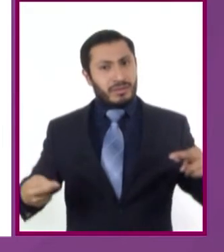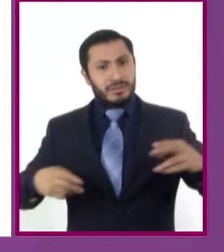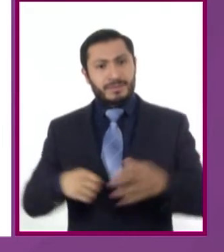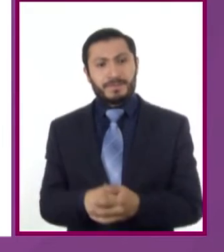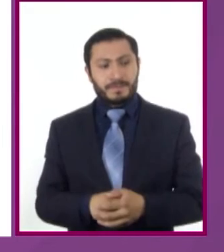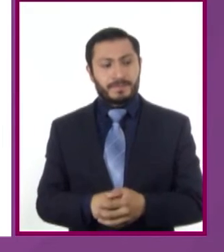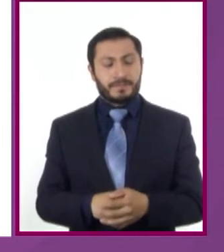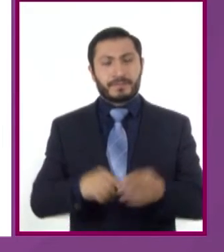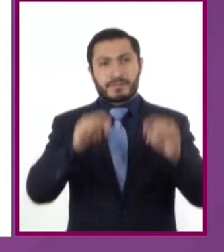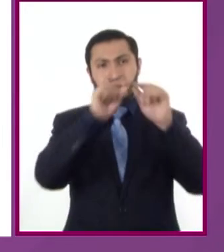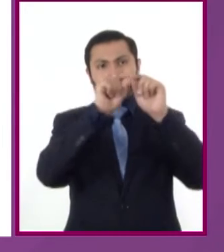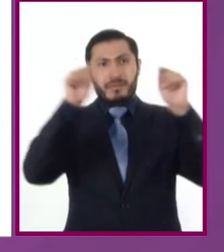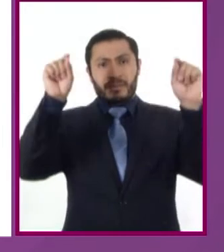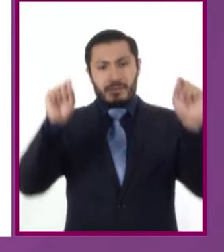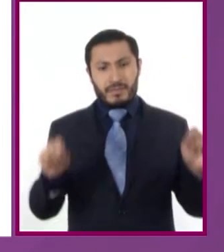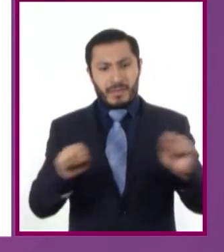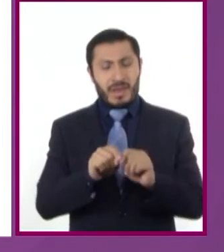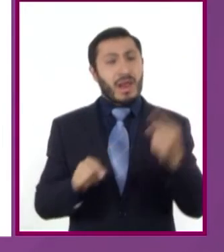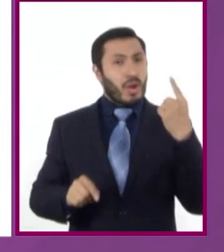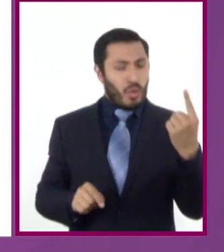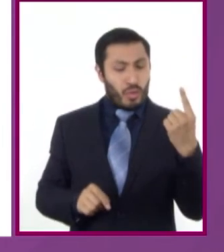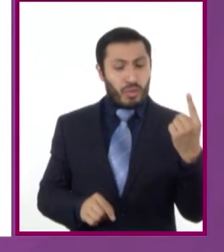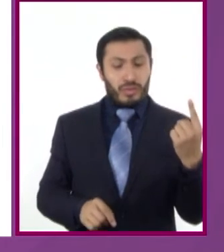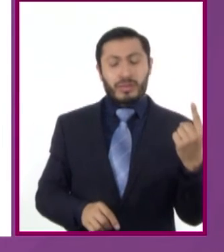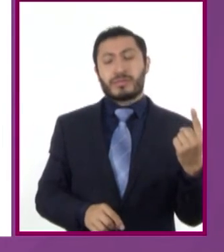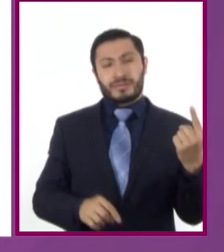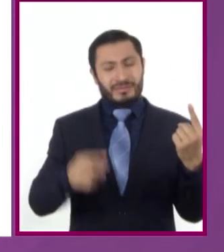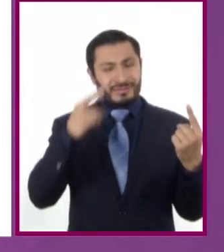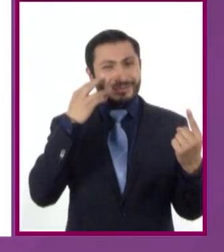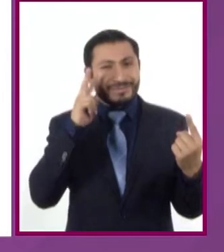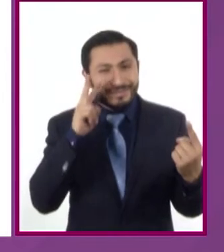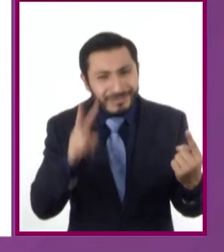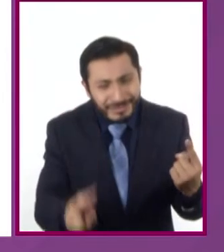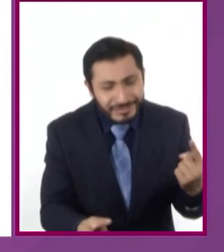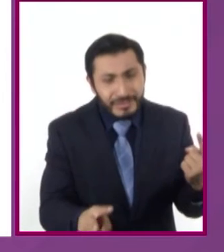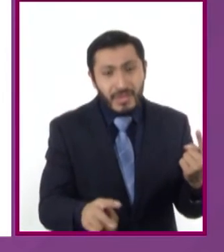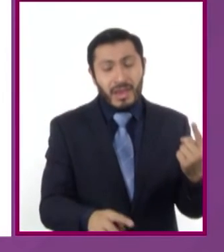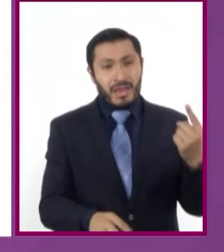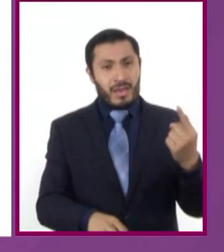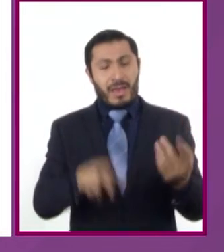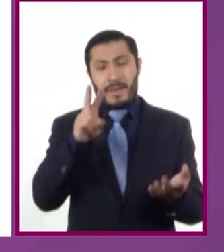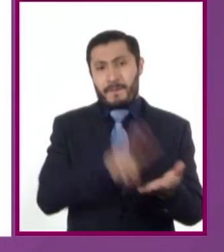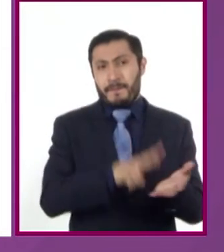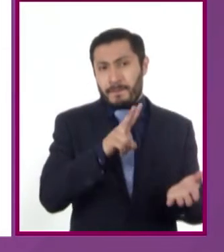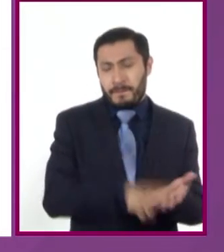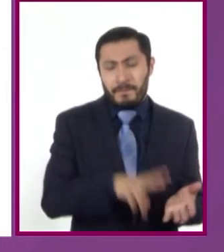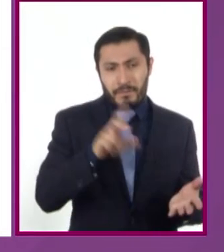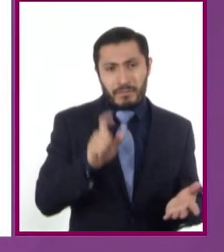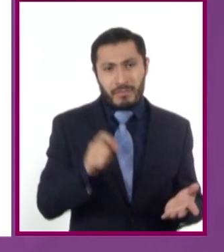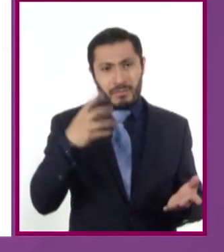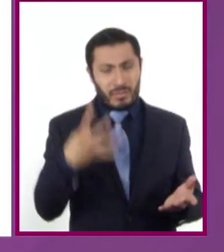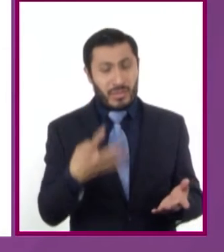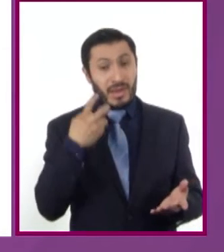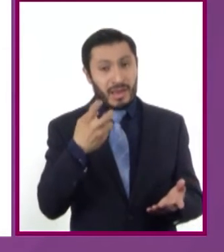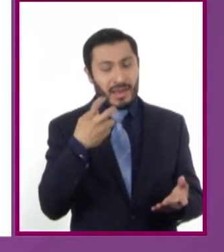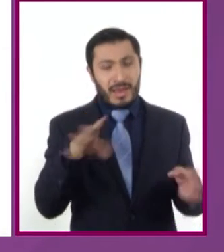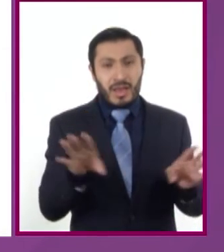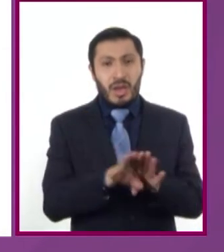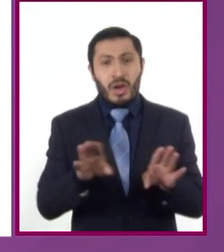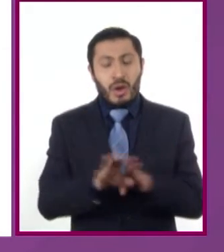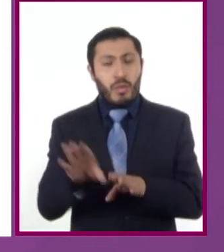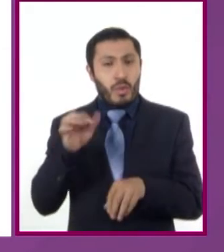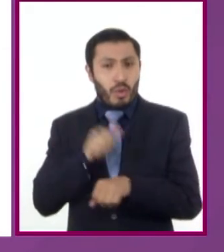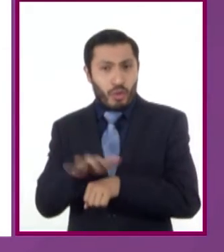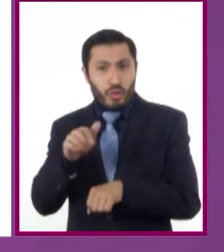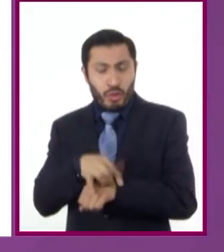y es la del rectángulo 1. Se dieron cuenta que solo tenemos un valor de 24. El cual tomaremos como nuestra constante